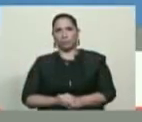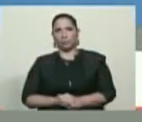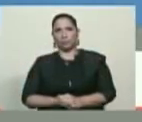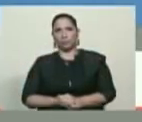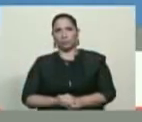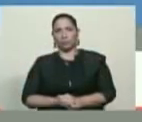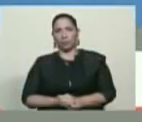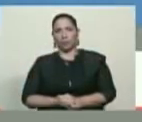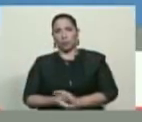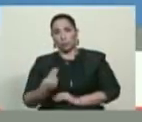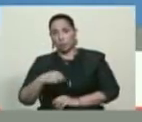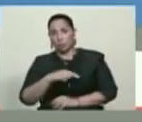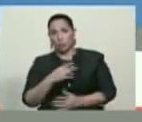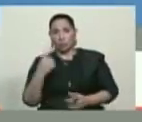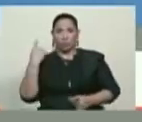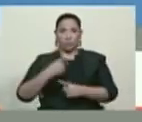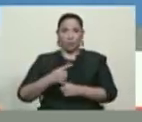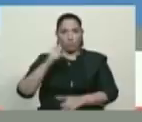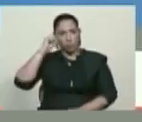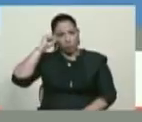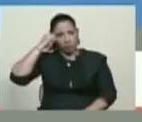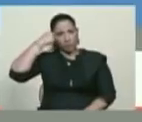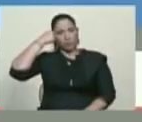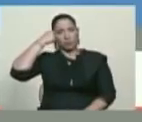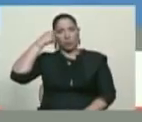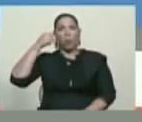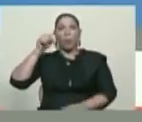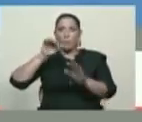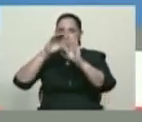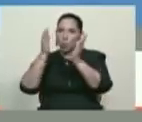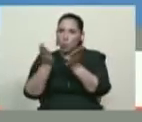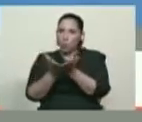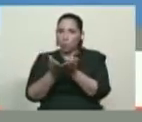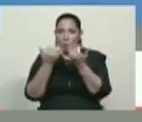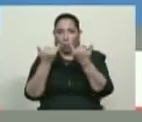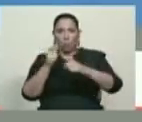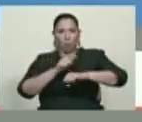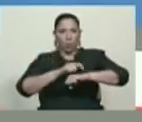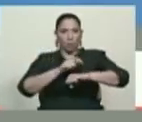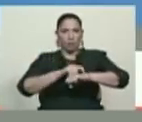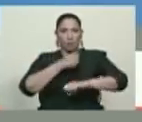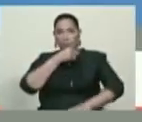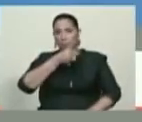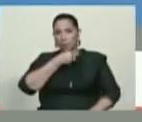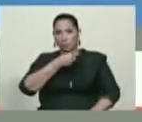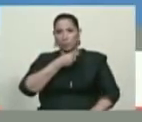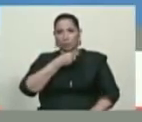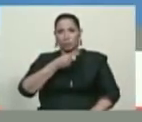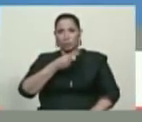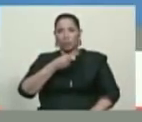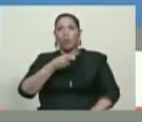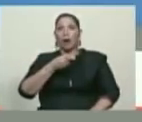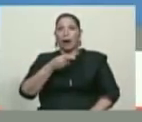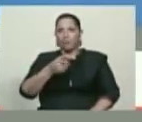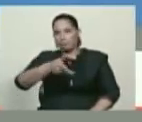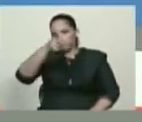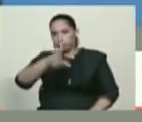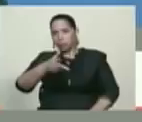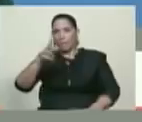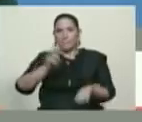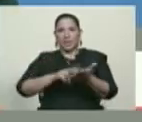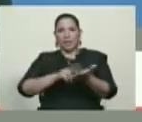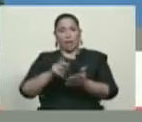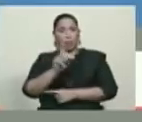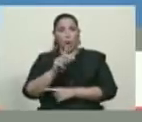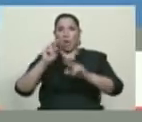la reflexión en el mundo. Son momentos para que los medios de comunicación transmitan la verdad. No los